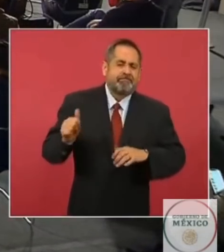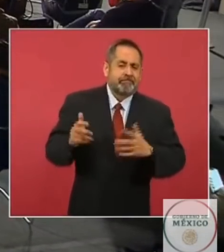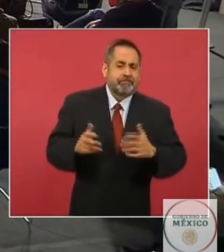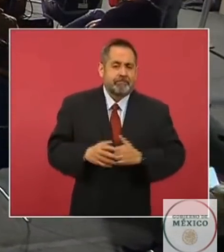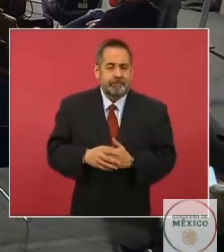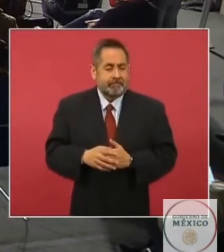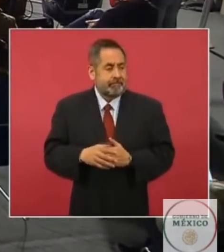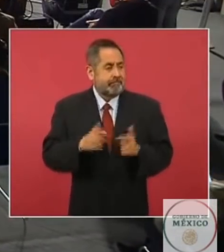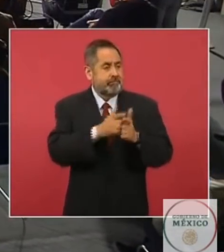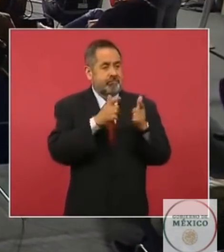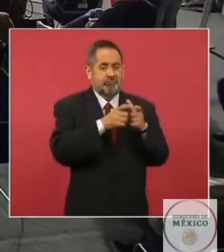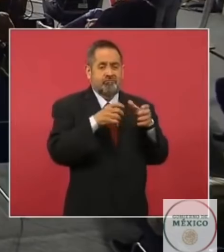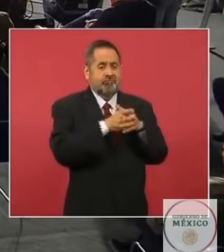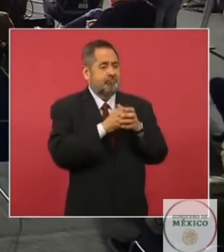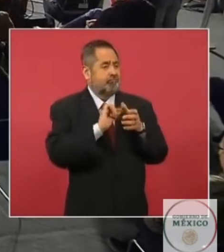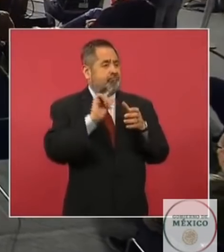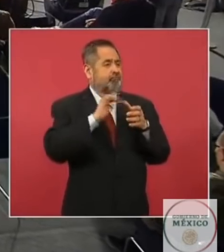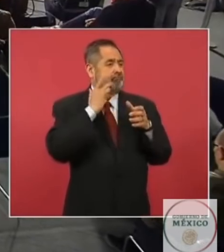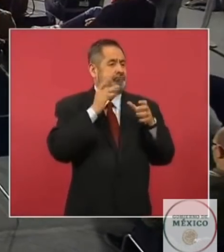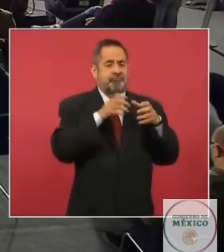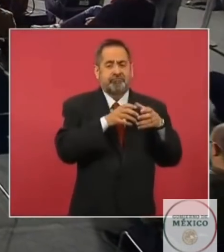una élite